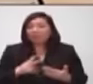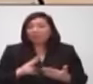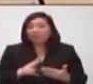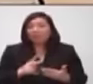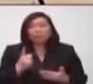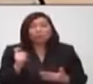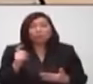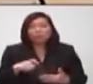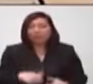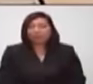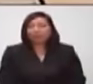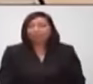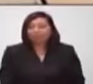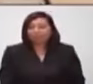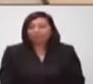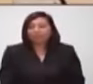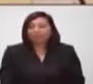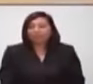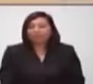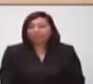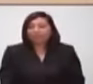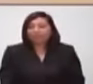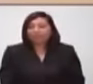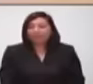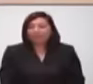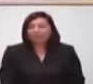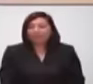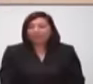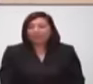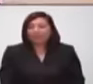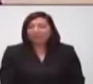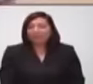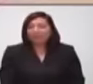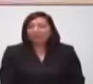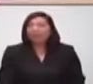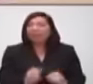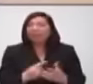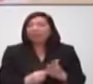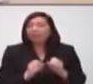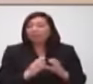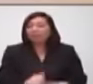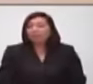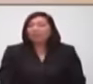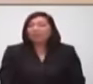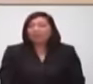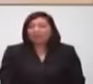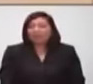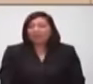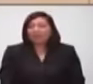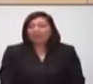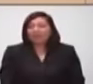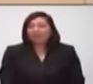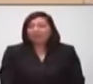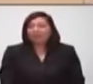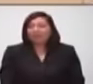de un sol del peaje. Gracias. Solamente para que precise, doctor, la fecha exacta de esa carta que le envían a la